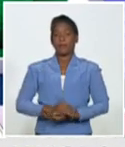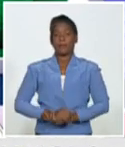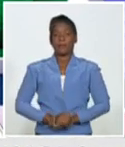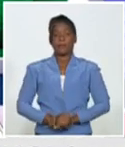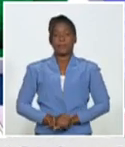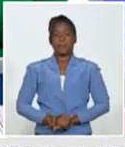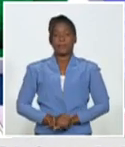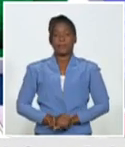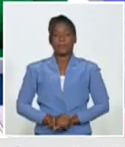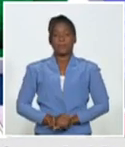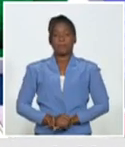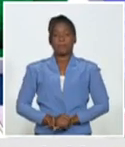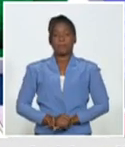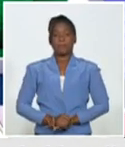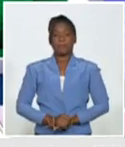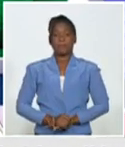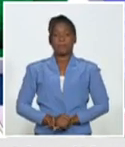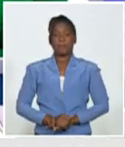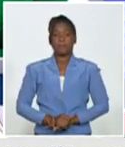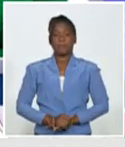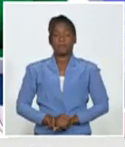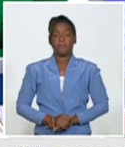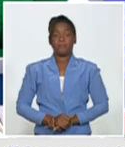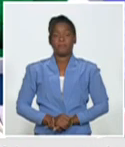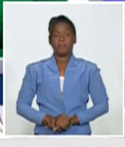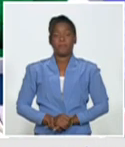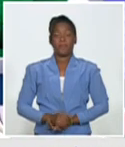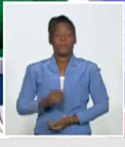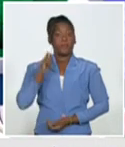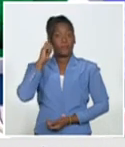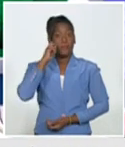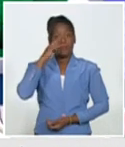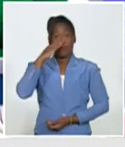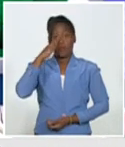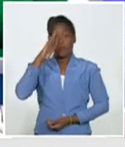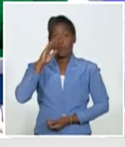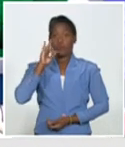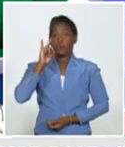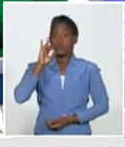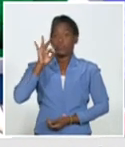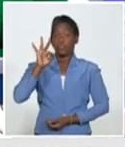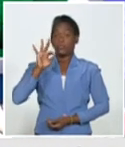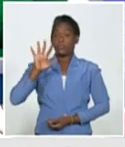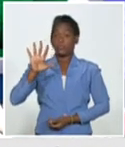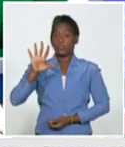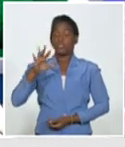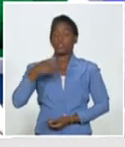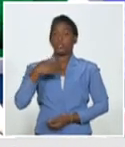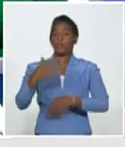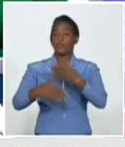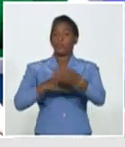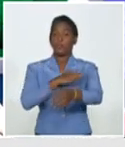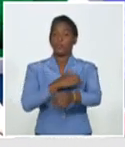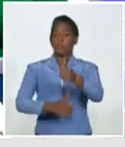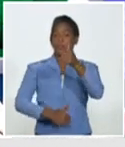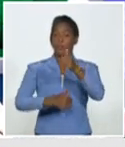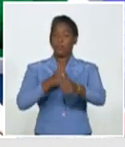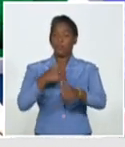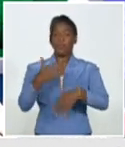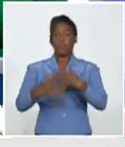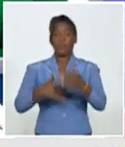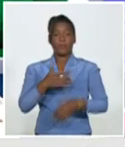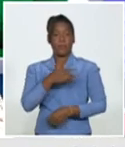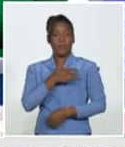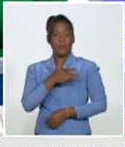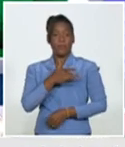con algunas enfermedades asociadas, hipertensión arterial, cardiopatía isquémica